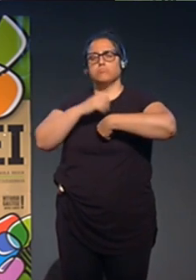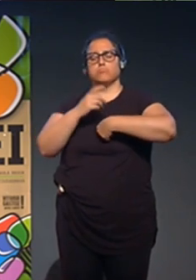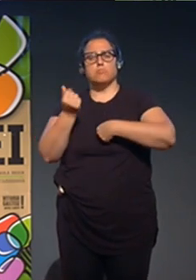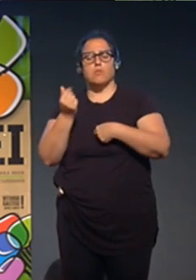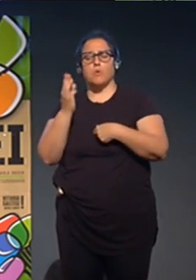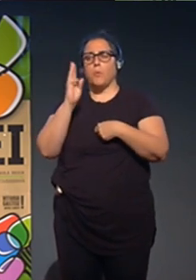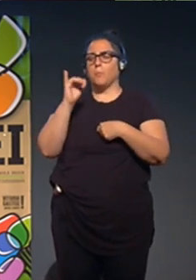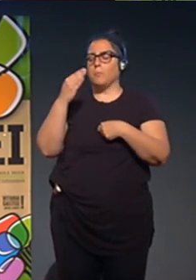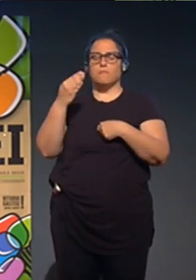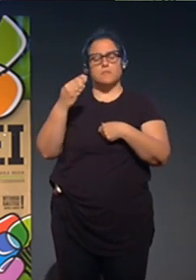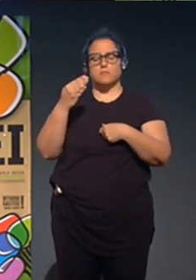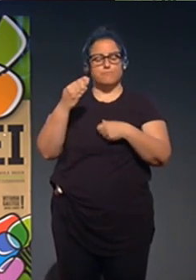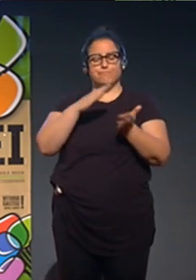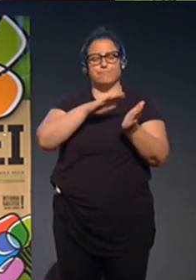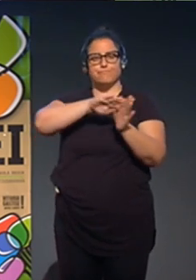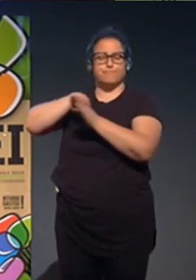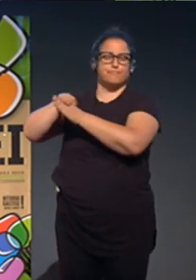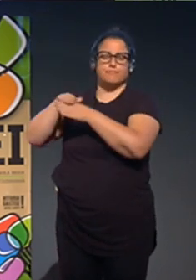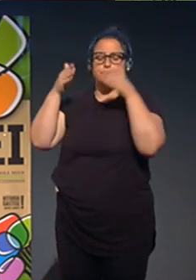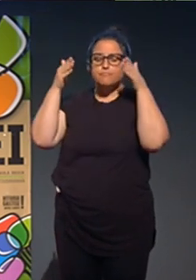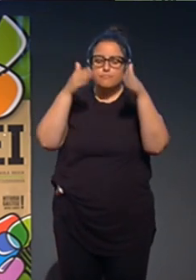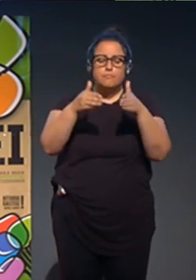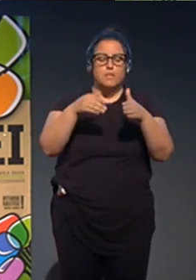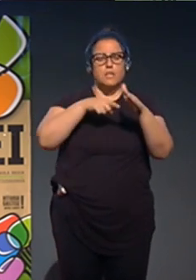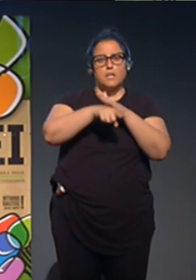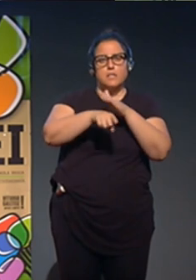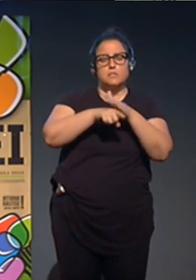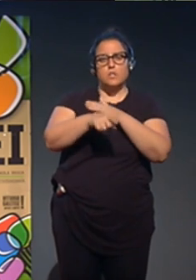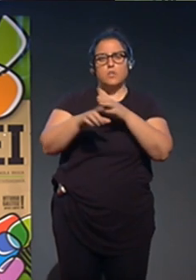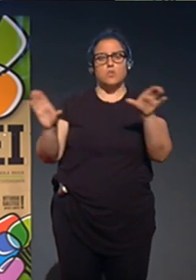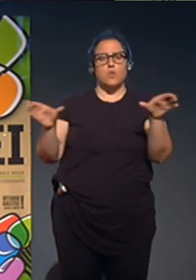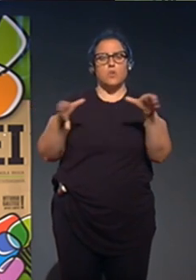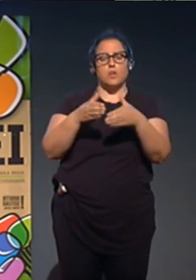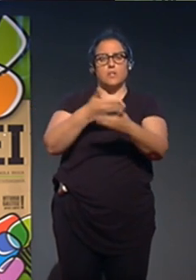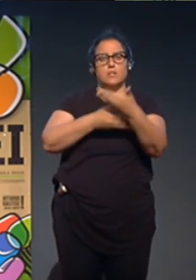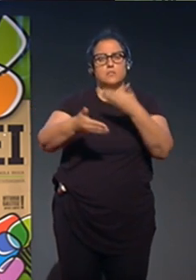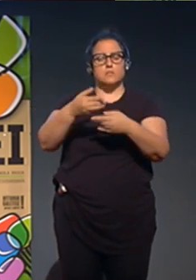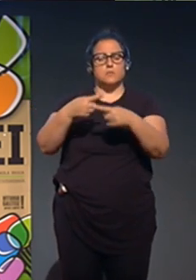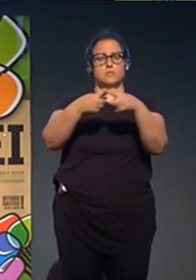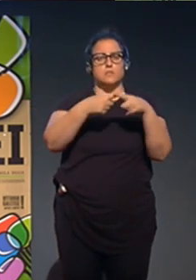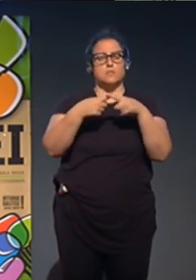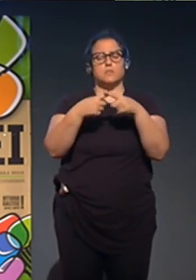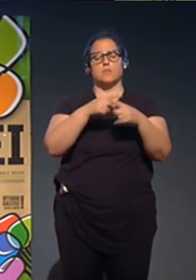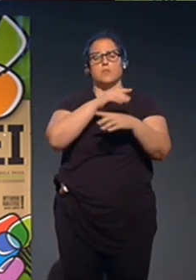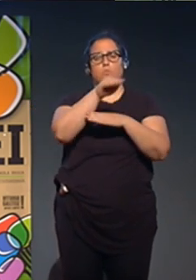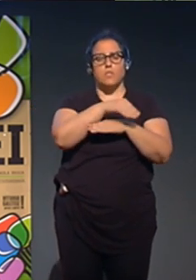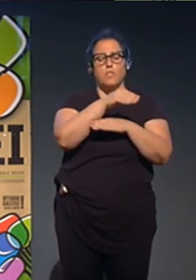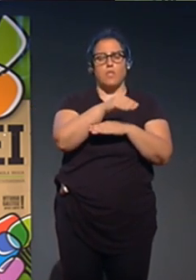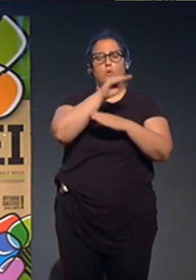el pib Y colocar ahí en el centro pues la gestión colectiva de los cuidados del cuidado del planeta del cuidado de las personas